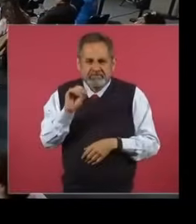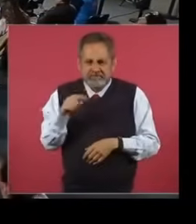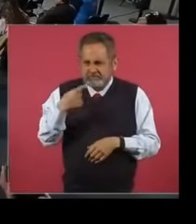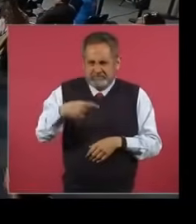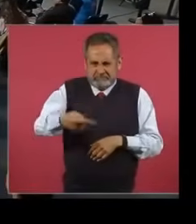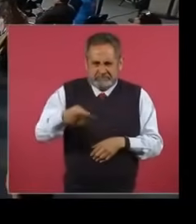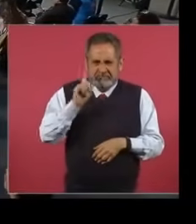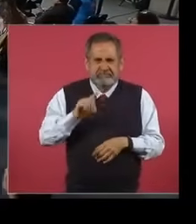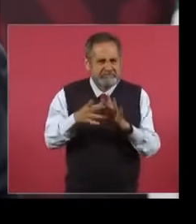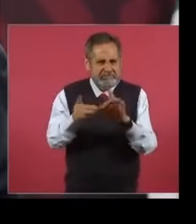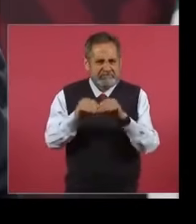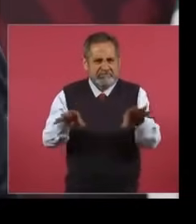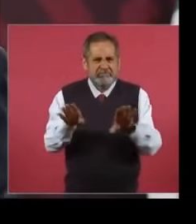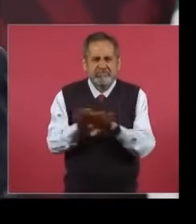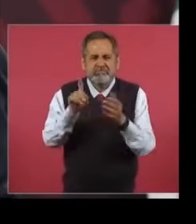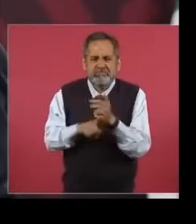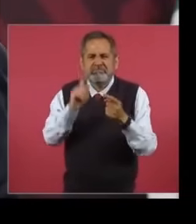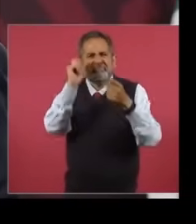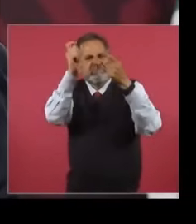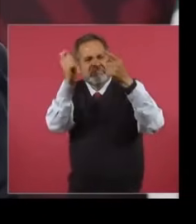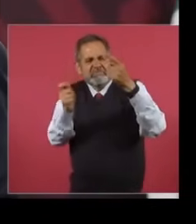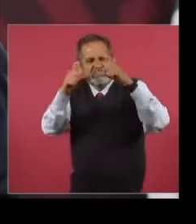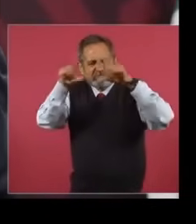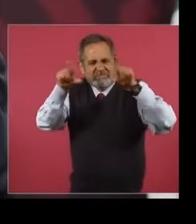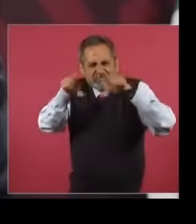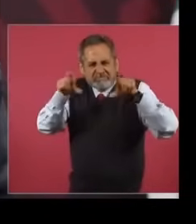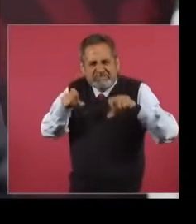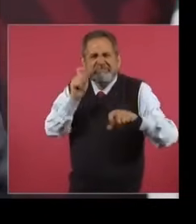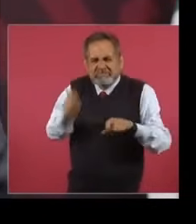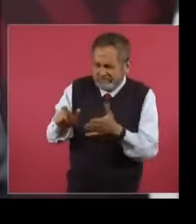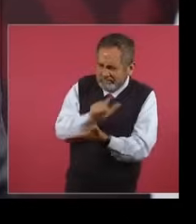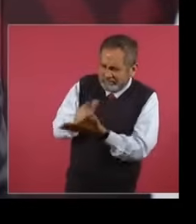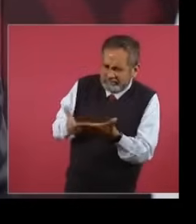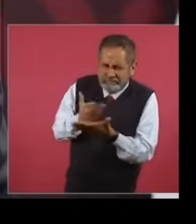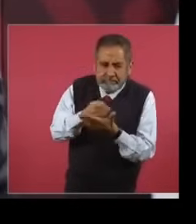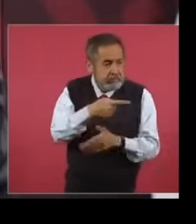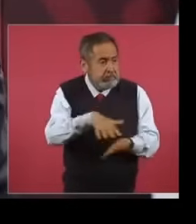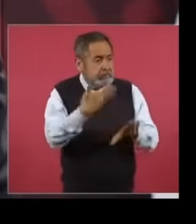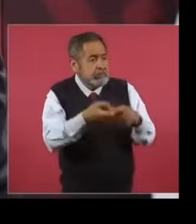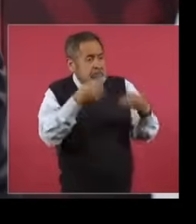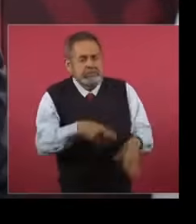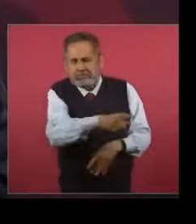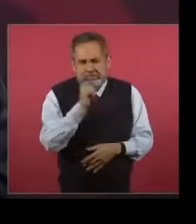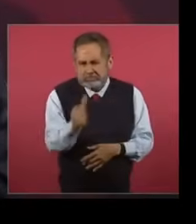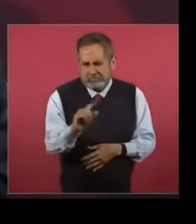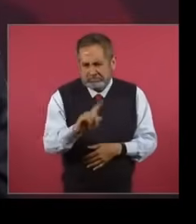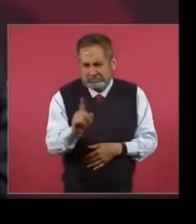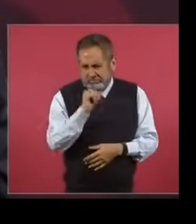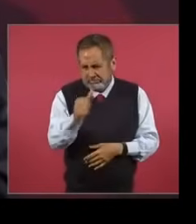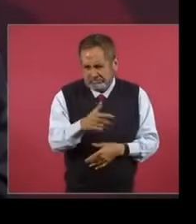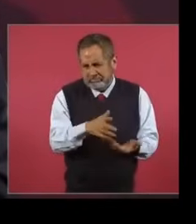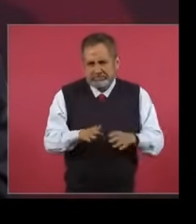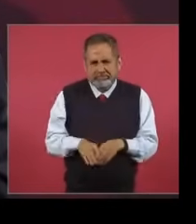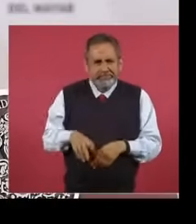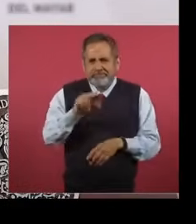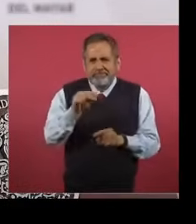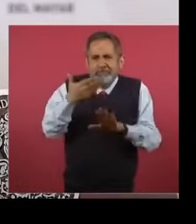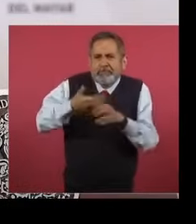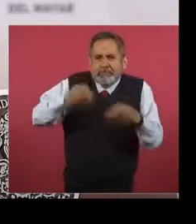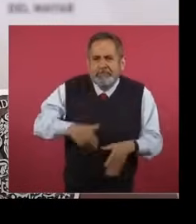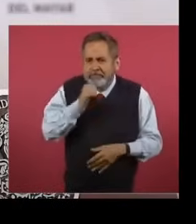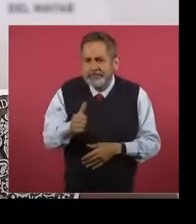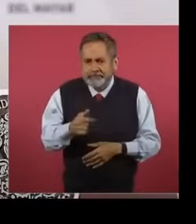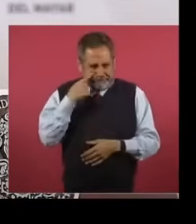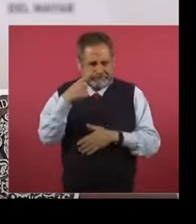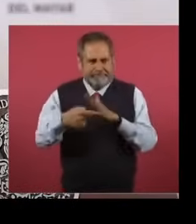pasado sobre En qué consiste la reforma y cómo no afecta a los trabajadores cómo no les afecta a los